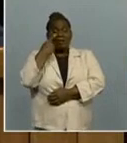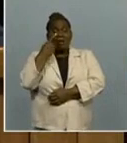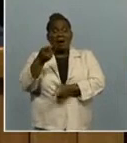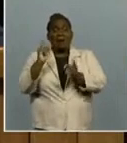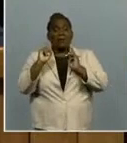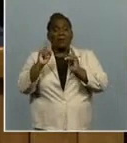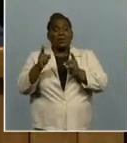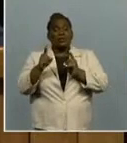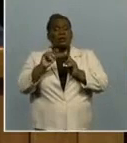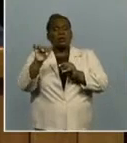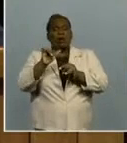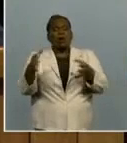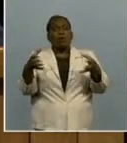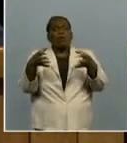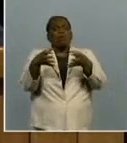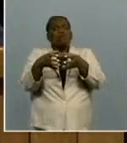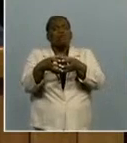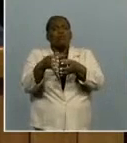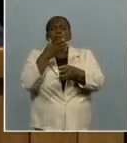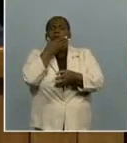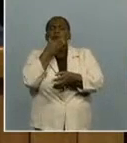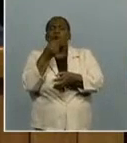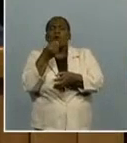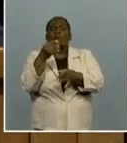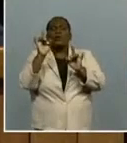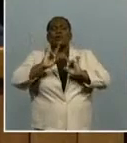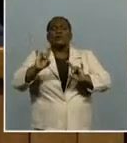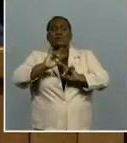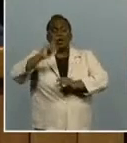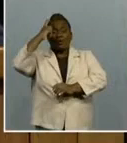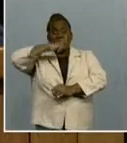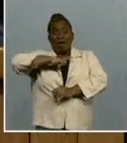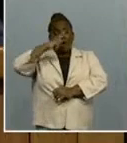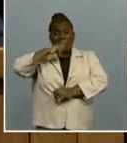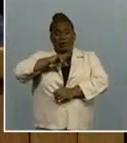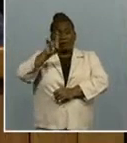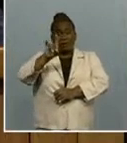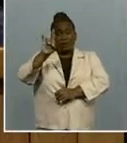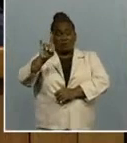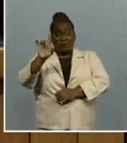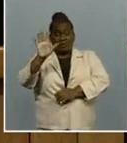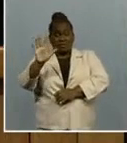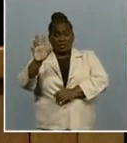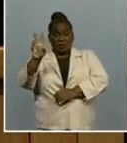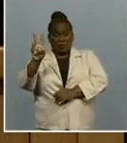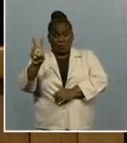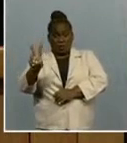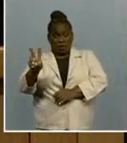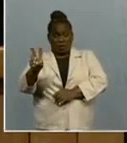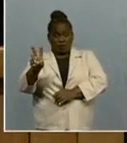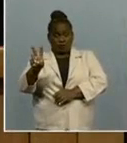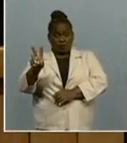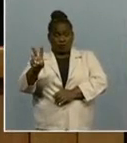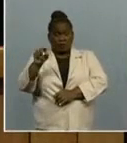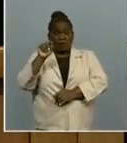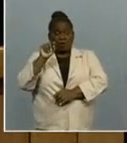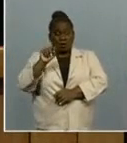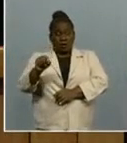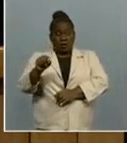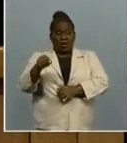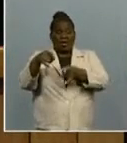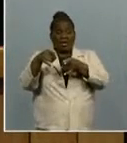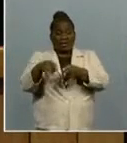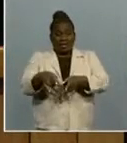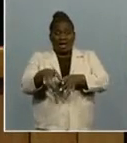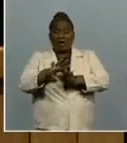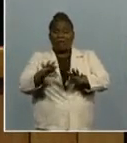de un grupo de jóvenes universitarios que en abril de 1952 enterraron simbólicamente la constitución del